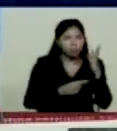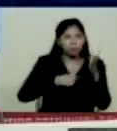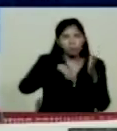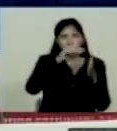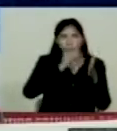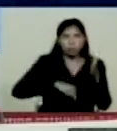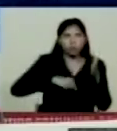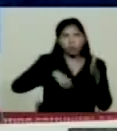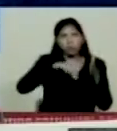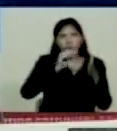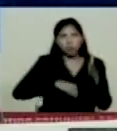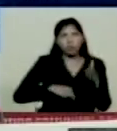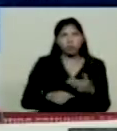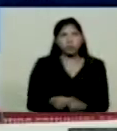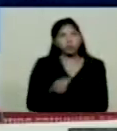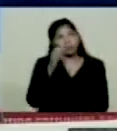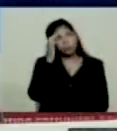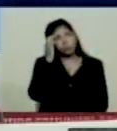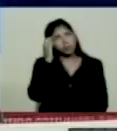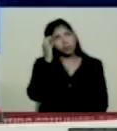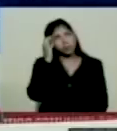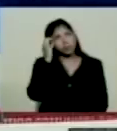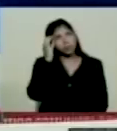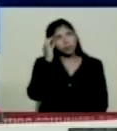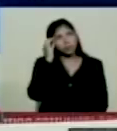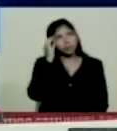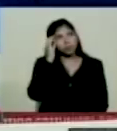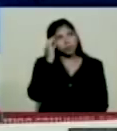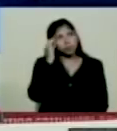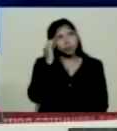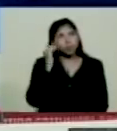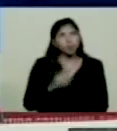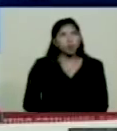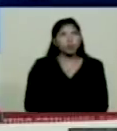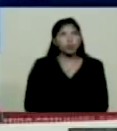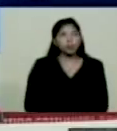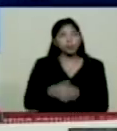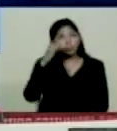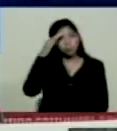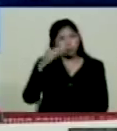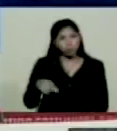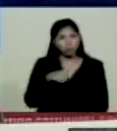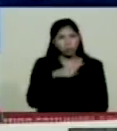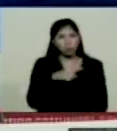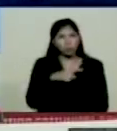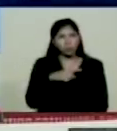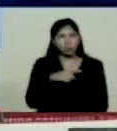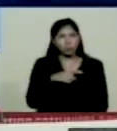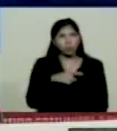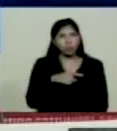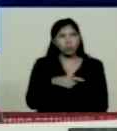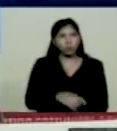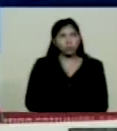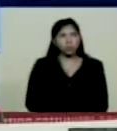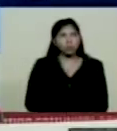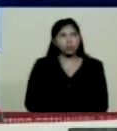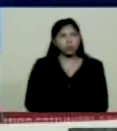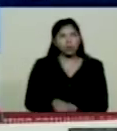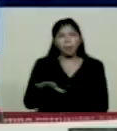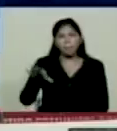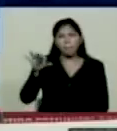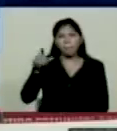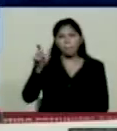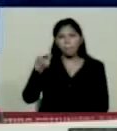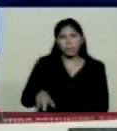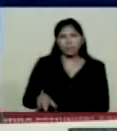cómplices del fraude, supongo yo. Aquí está un cómplice del fraude, militante del Partido Primera Justicia, José Rodríguez.